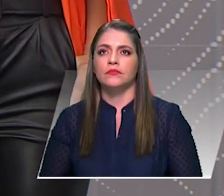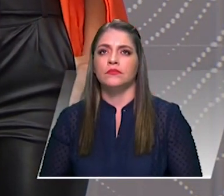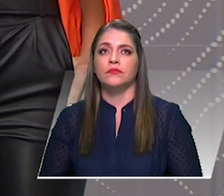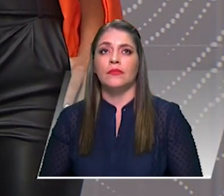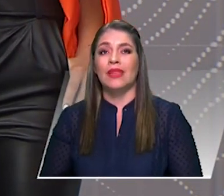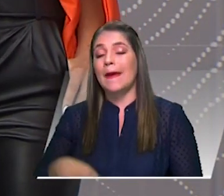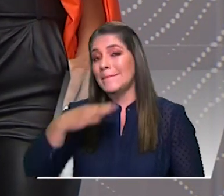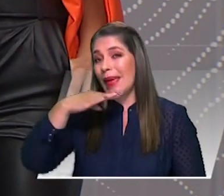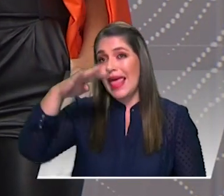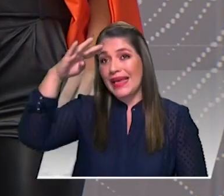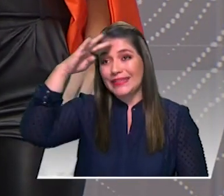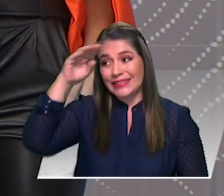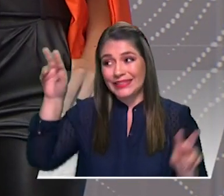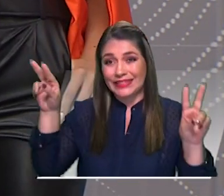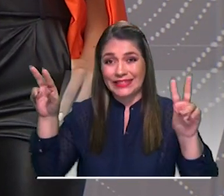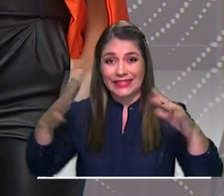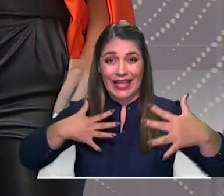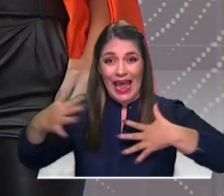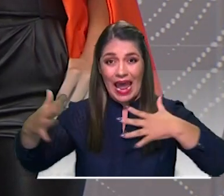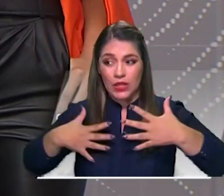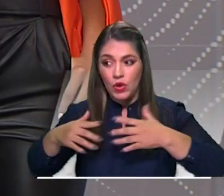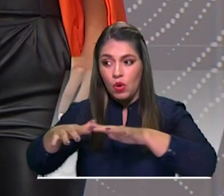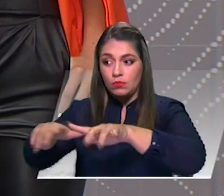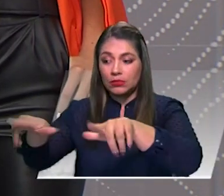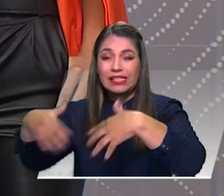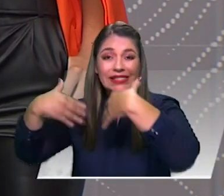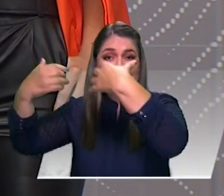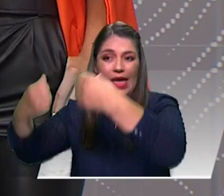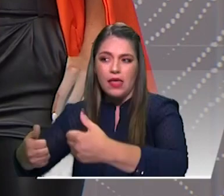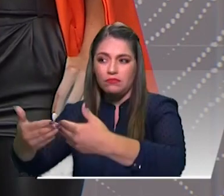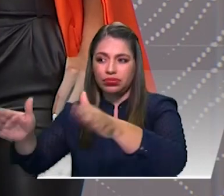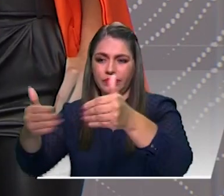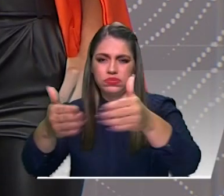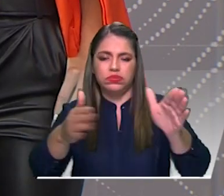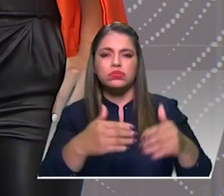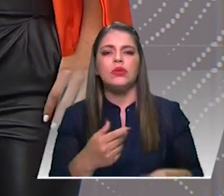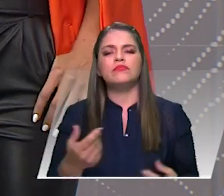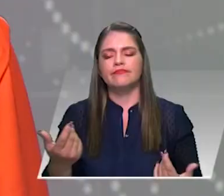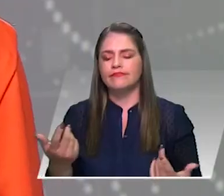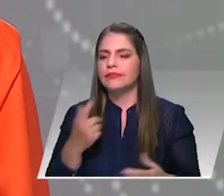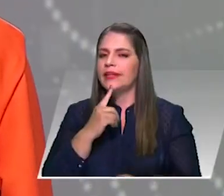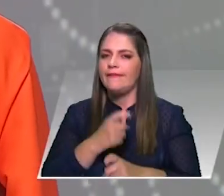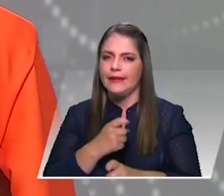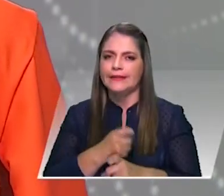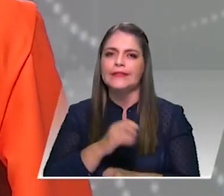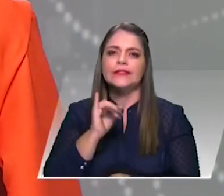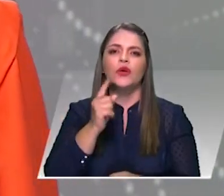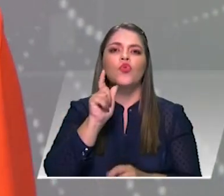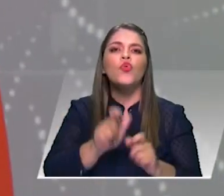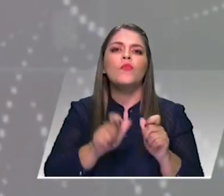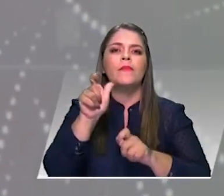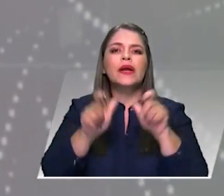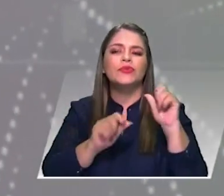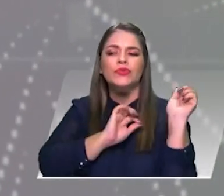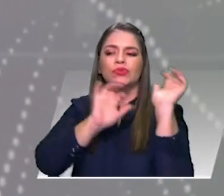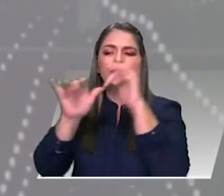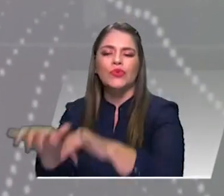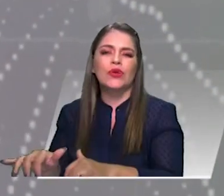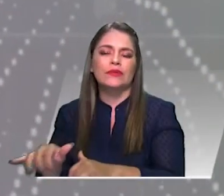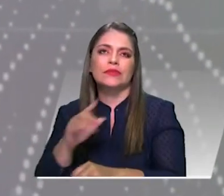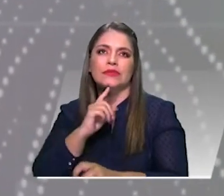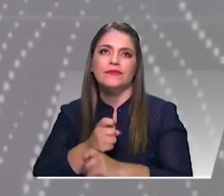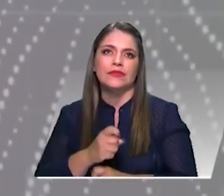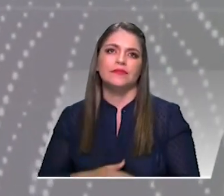de Medellín y, por supuesto, los artistas se han visto afectados por la falta de público. Expertos aseguran que esto se debe